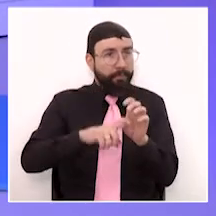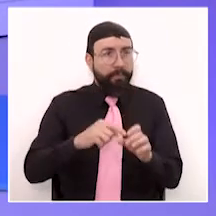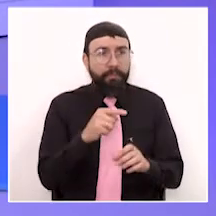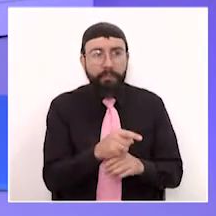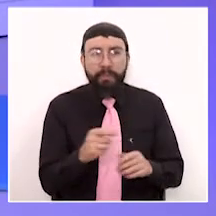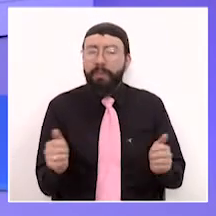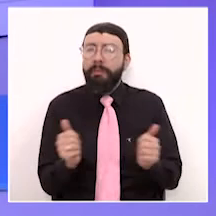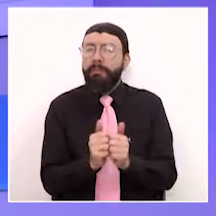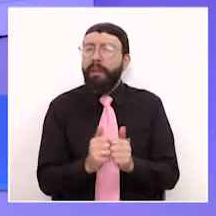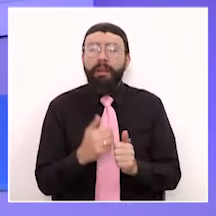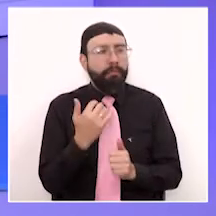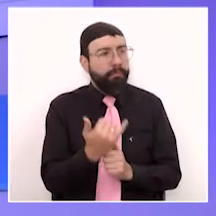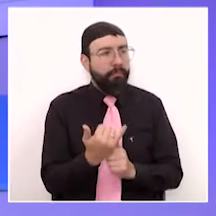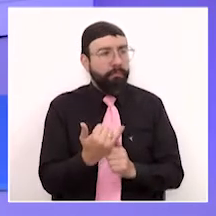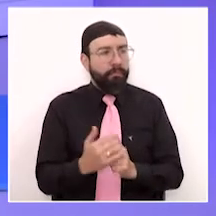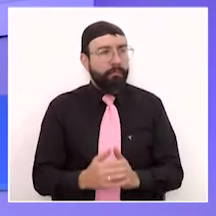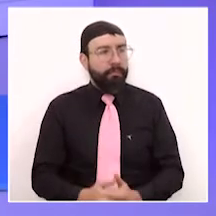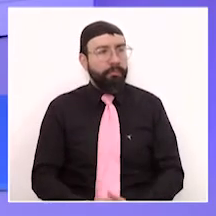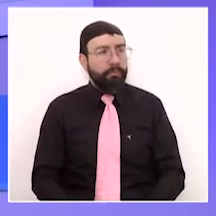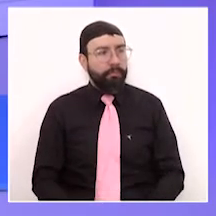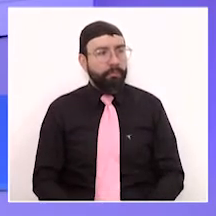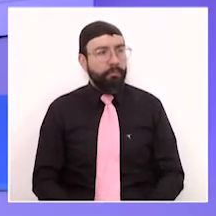parte superior.